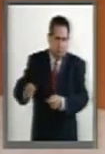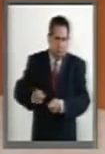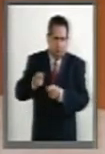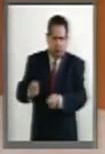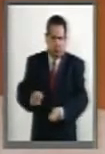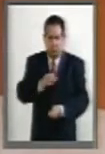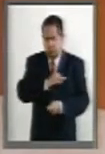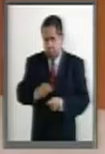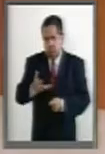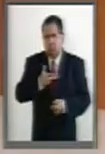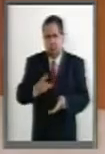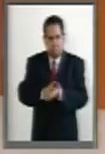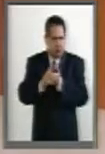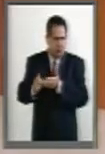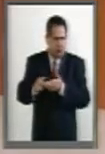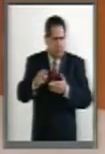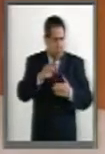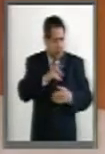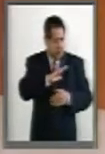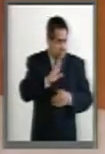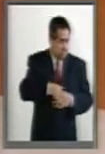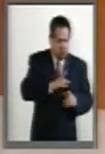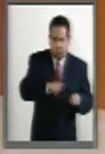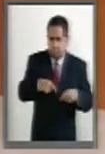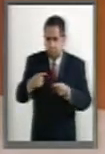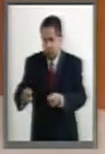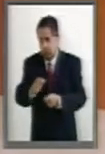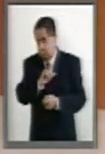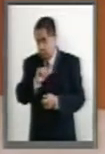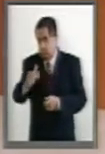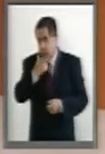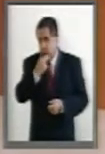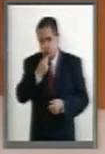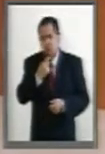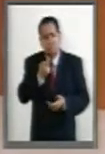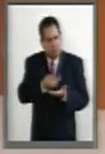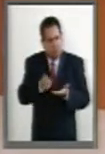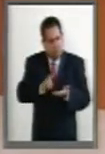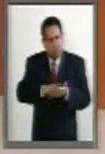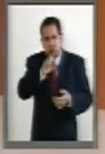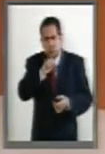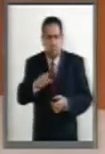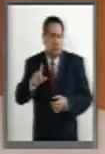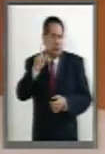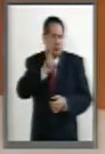hereden los derechos sucesorios de quienes en vida fueron los titulares de los